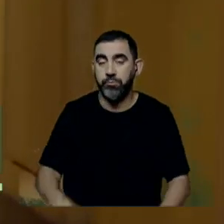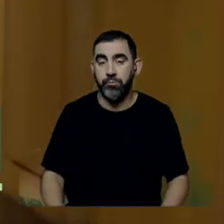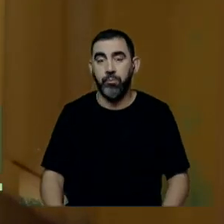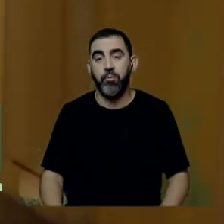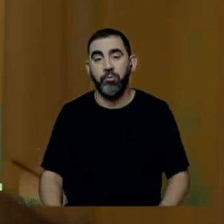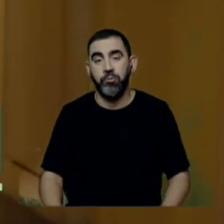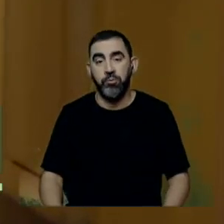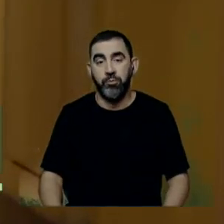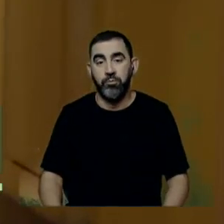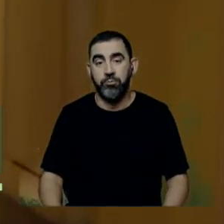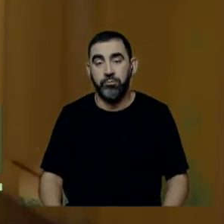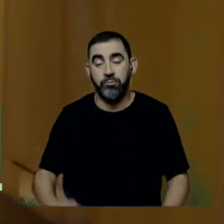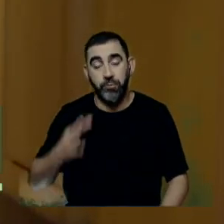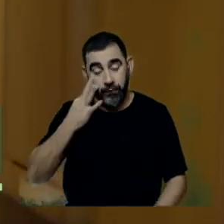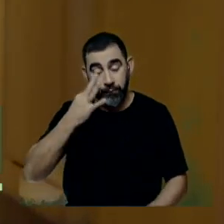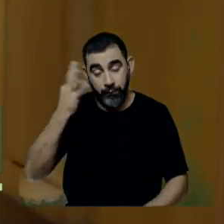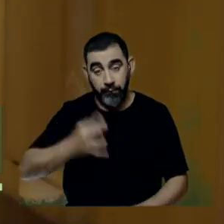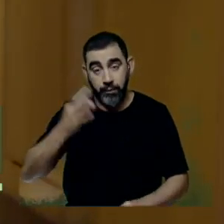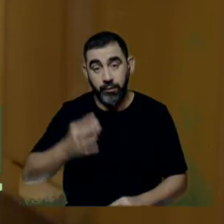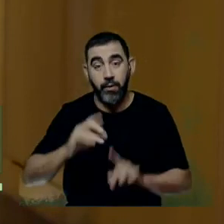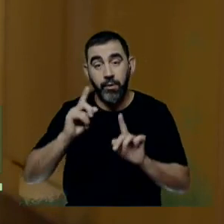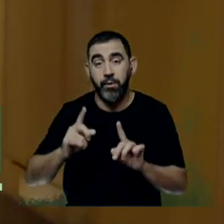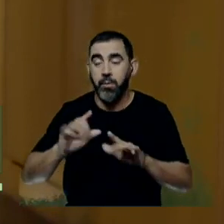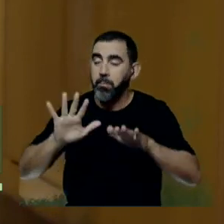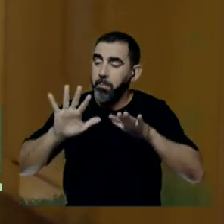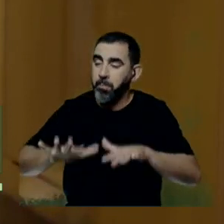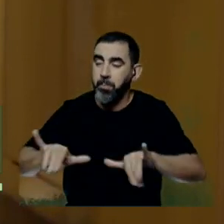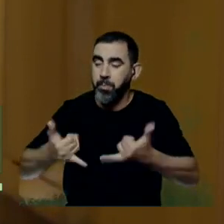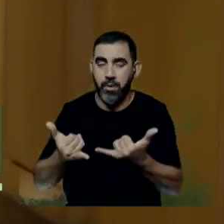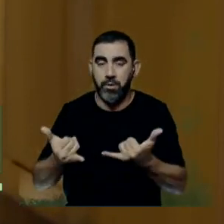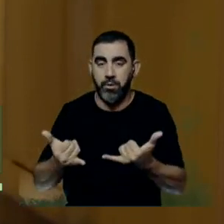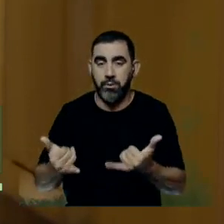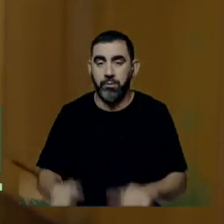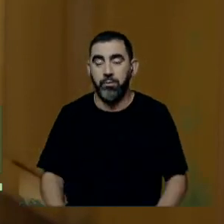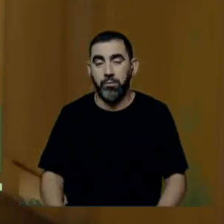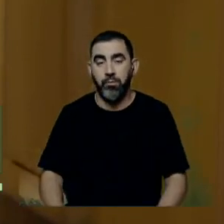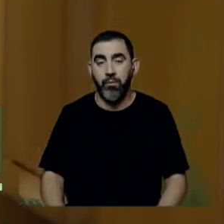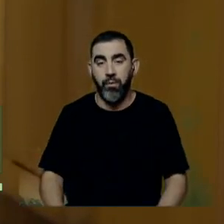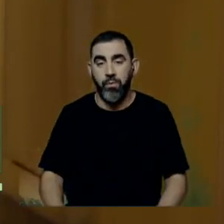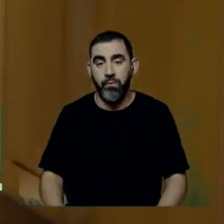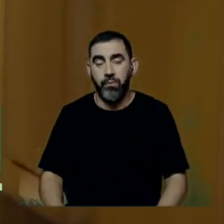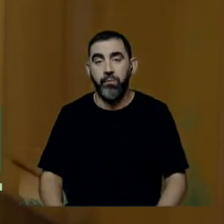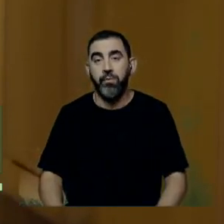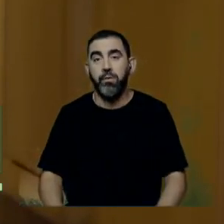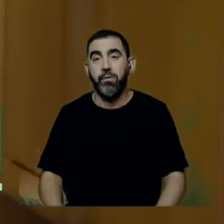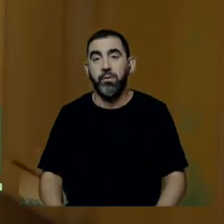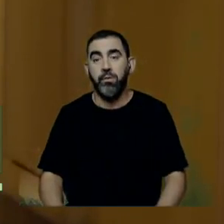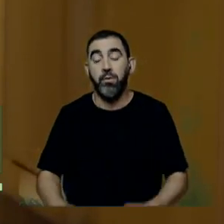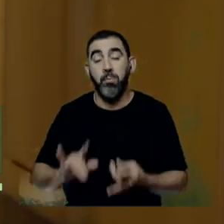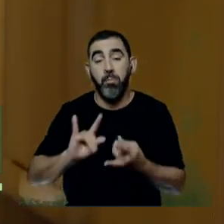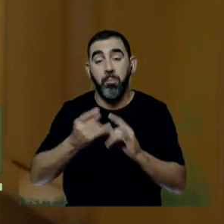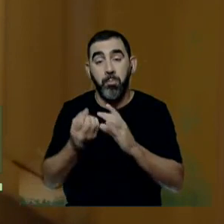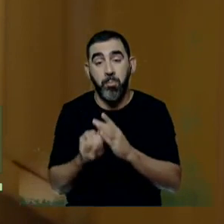que no corresponde, y que realmente lo que tenemos es que ponerle un parate lo más rápido posible, ¿no? Entonces, como el Parlamento